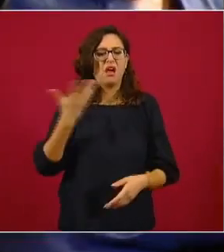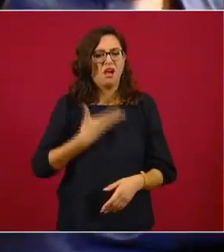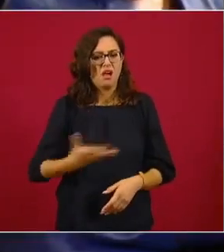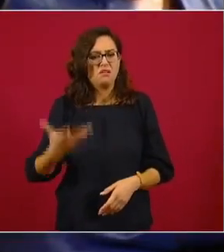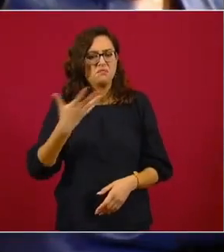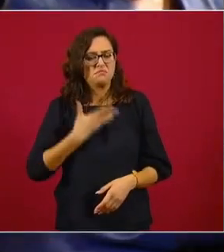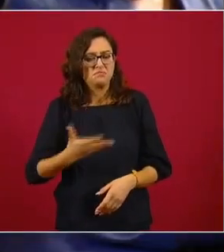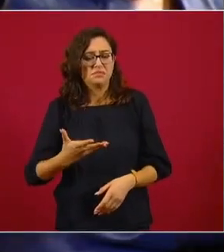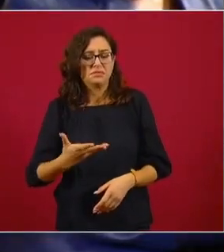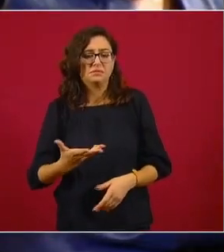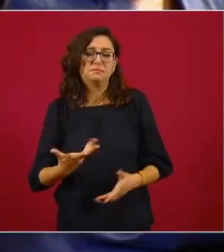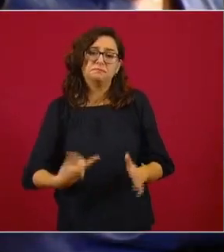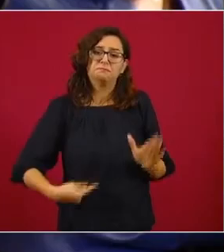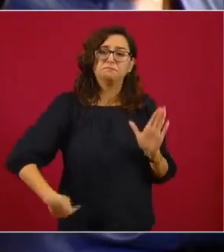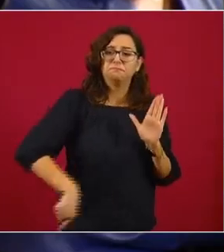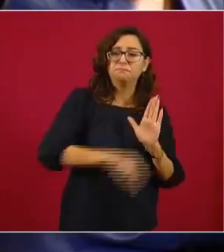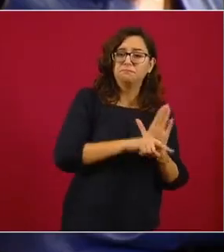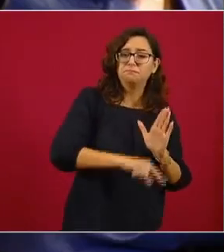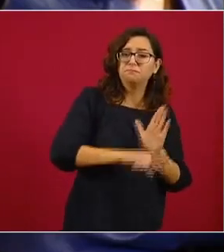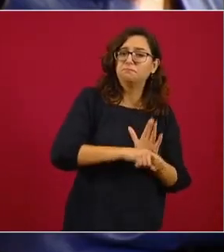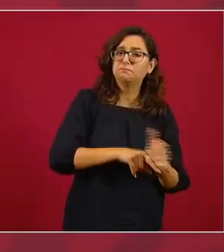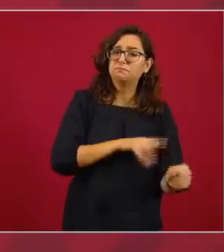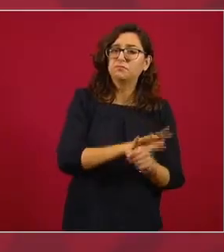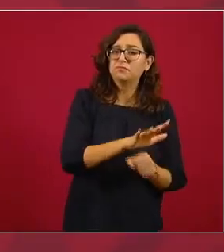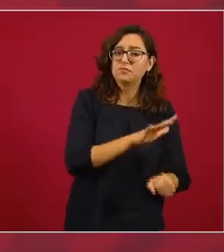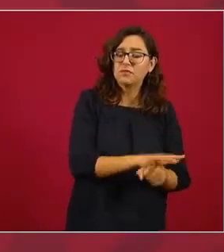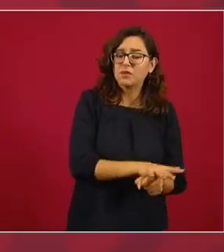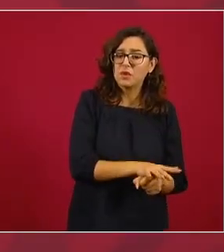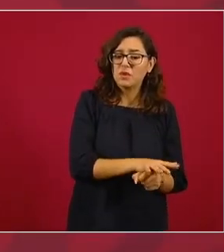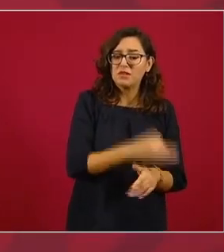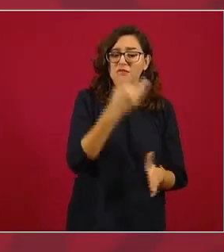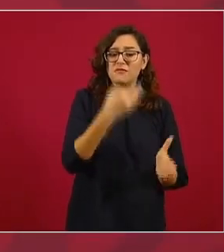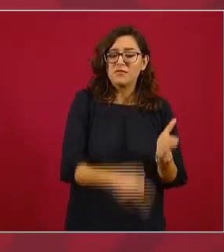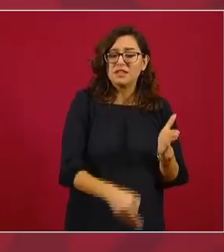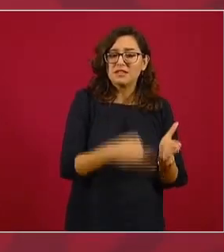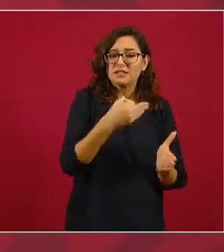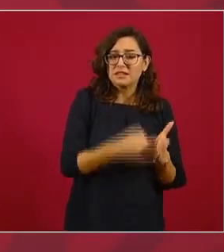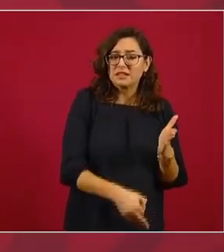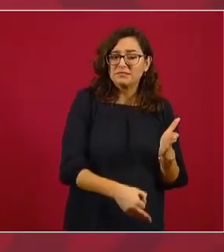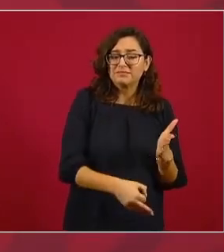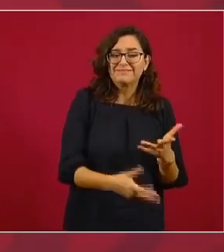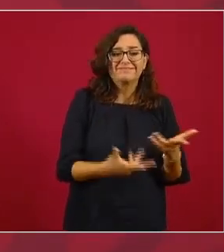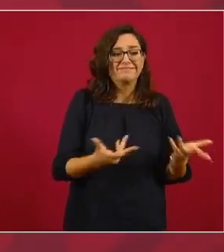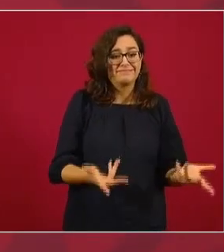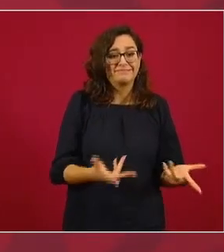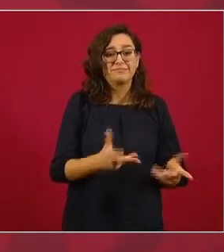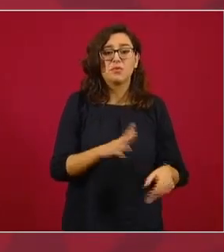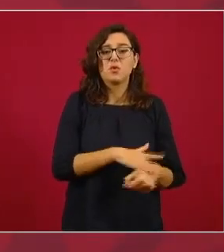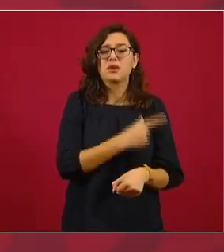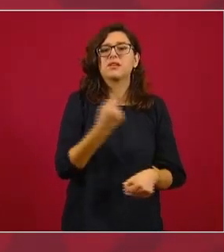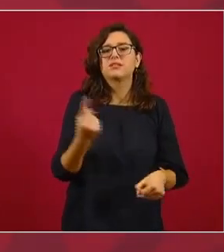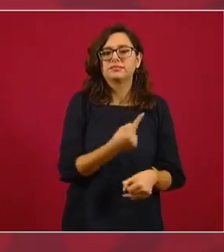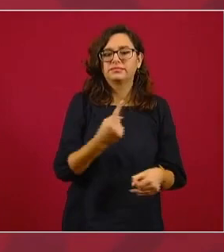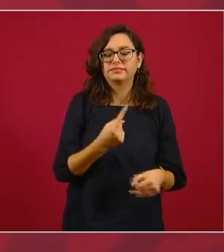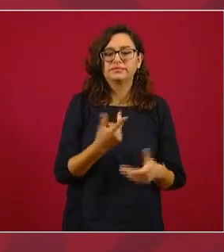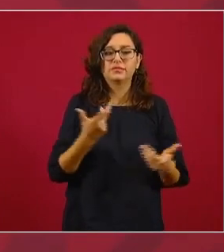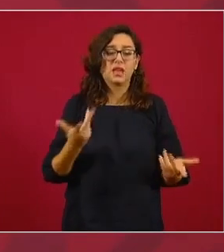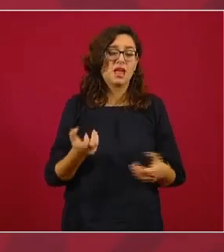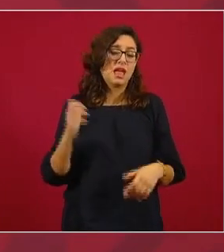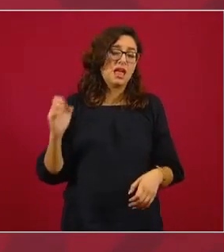Las desventajas pues tienen que ver con un régimen que durante mucho tiempo